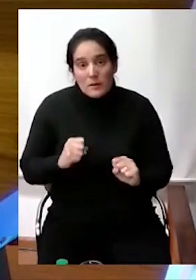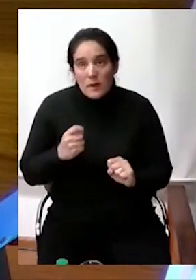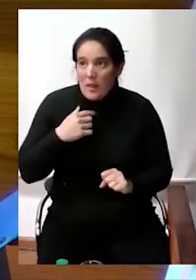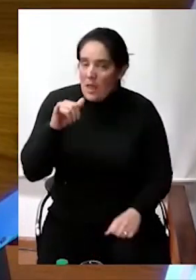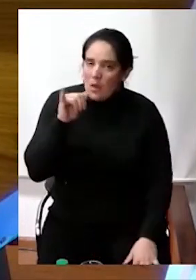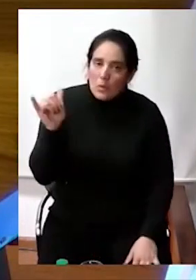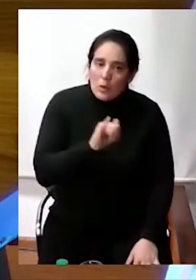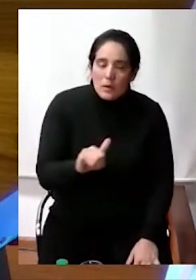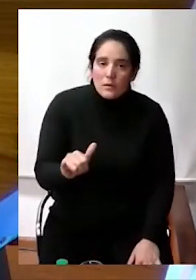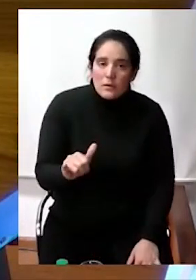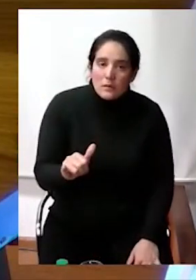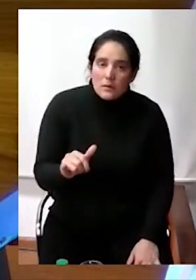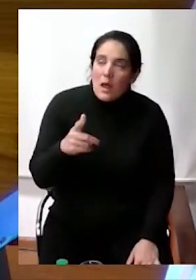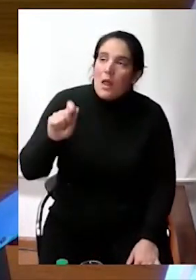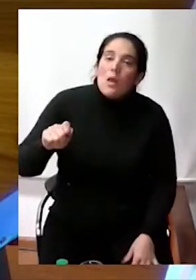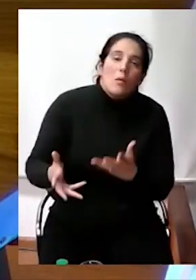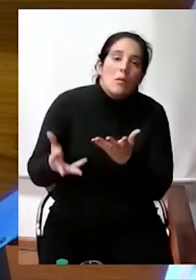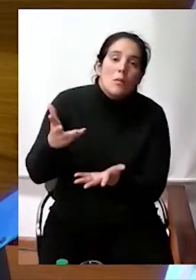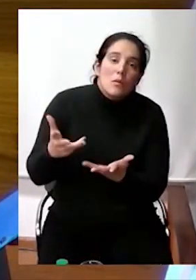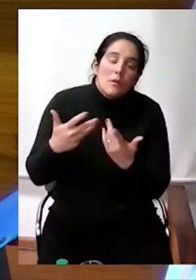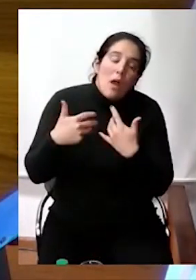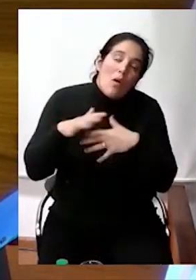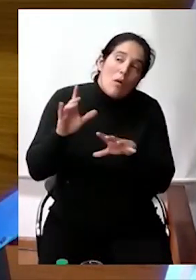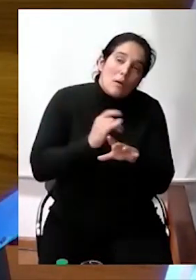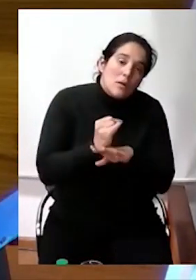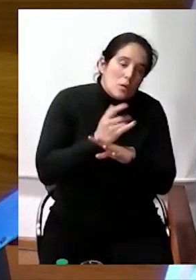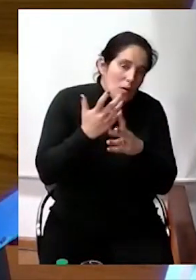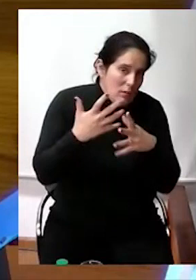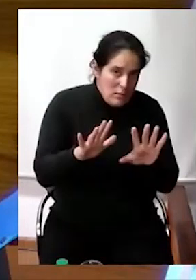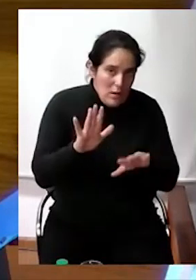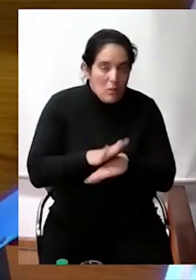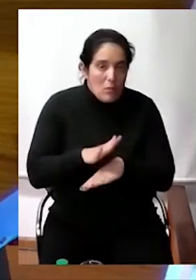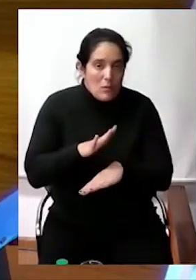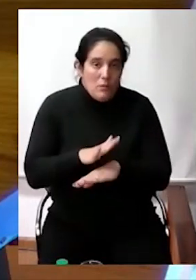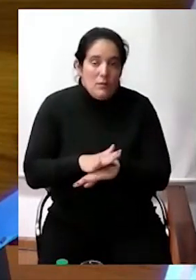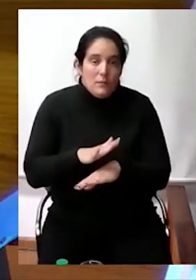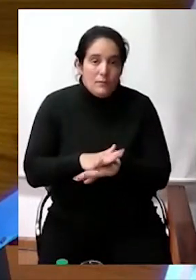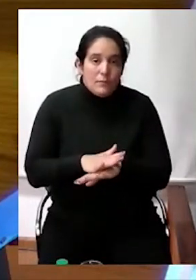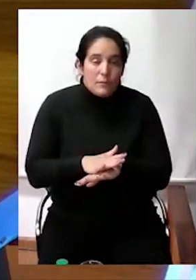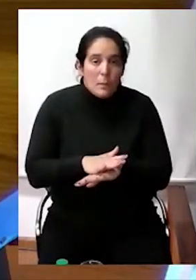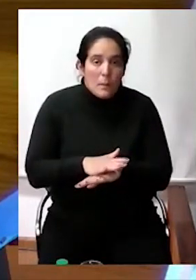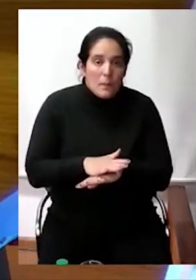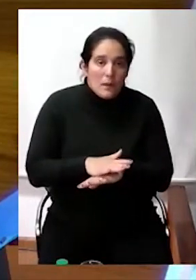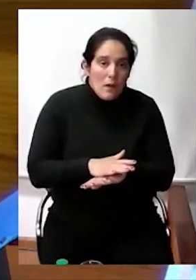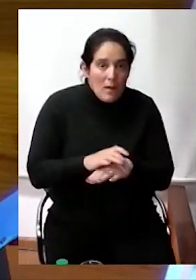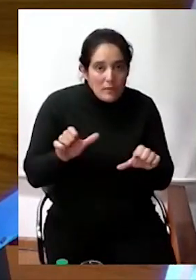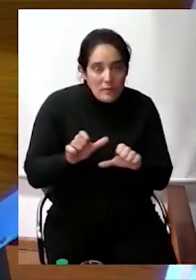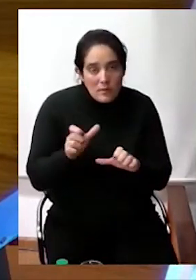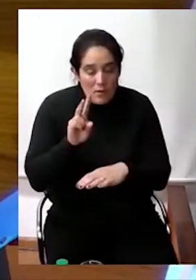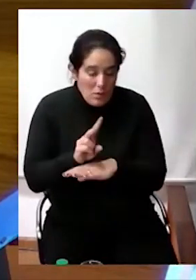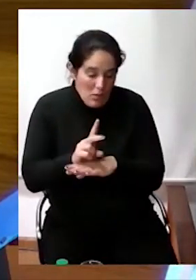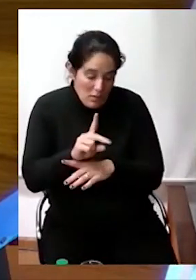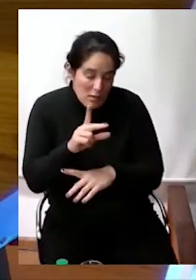denunciarlo Si es en la justicia o en el organismo que corresponda que sea encargado de la tutela de